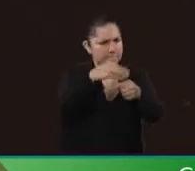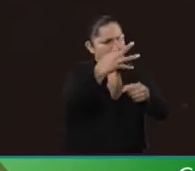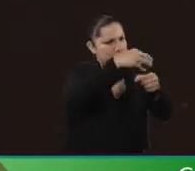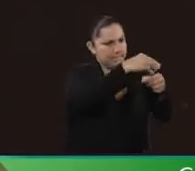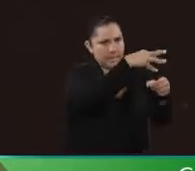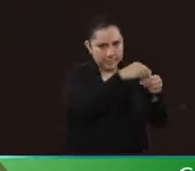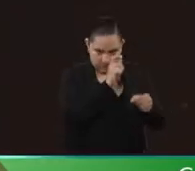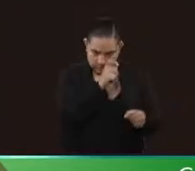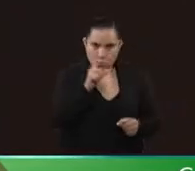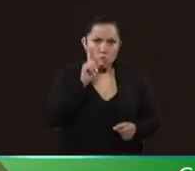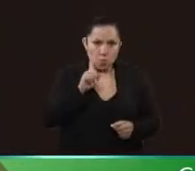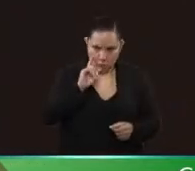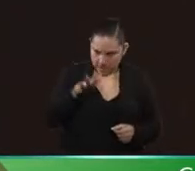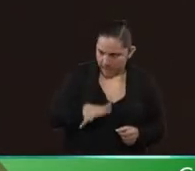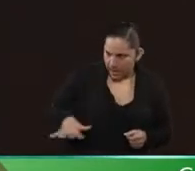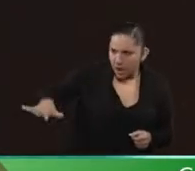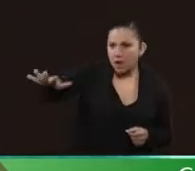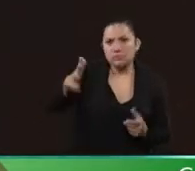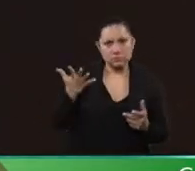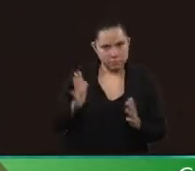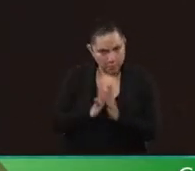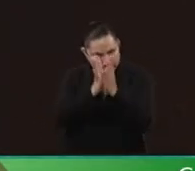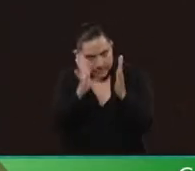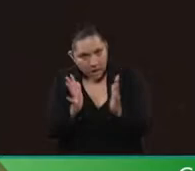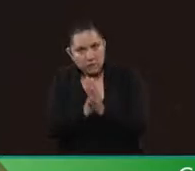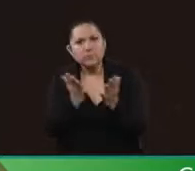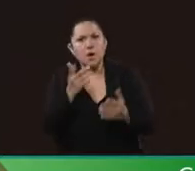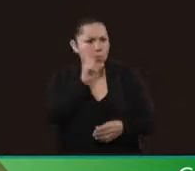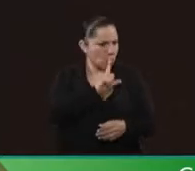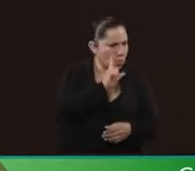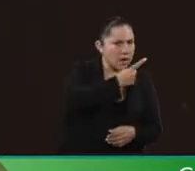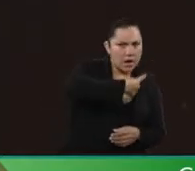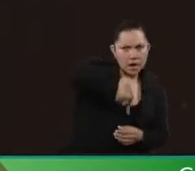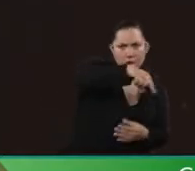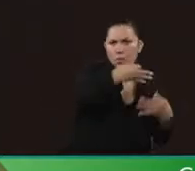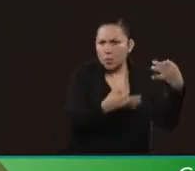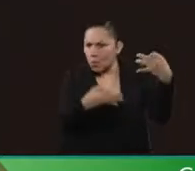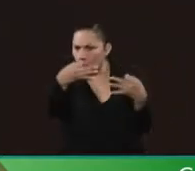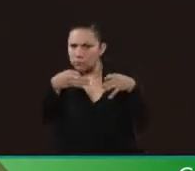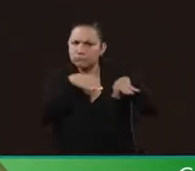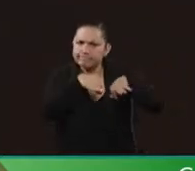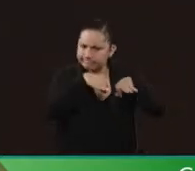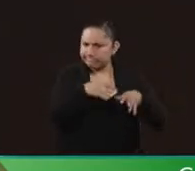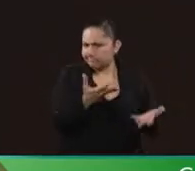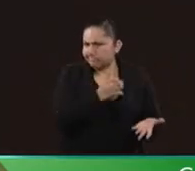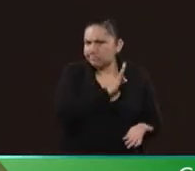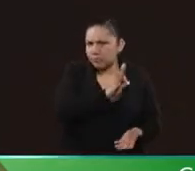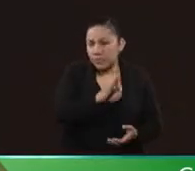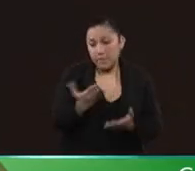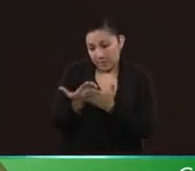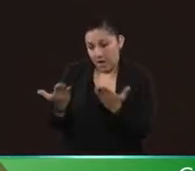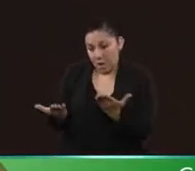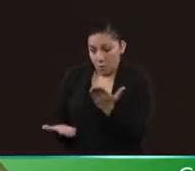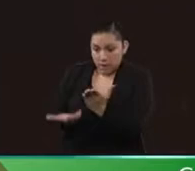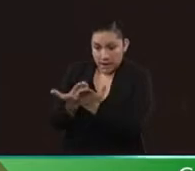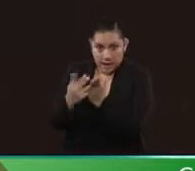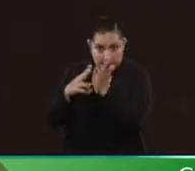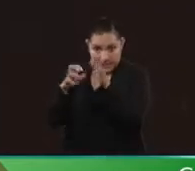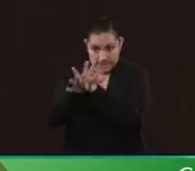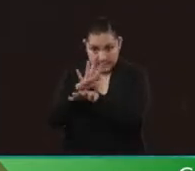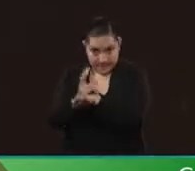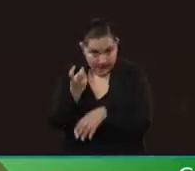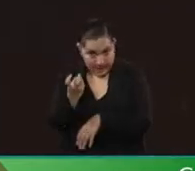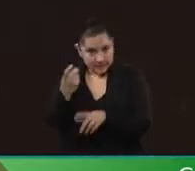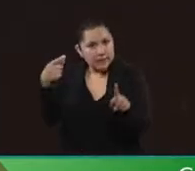impartiendo justicia la reserva que les planteo a la asamblea es para garantizar que las mujeres tengan acceso a la la